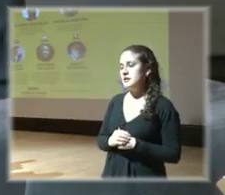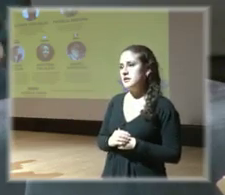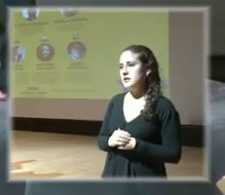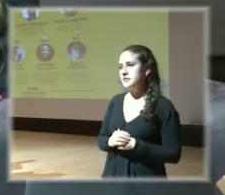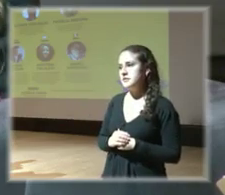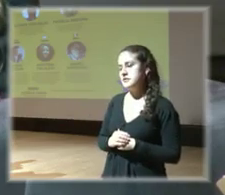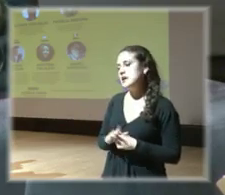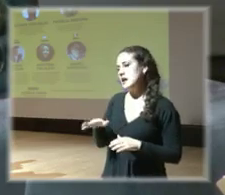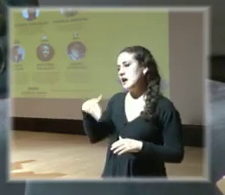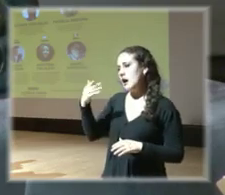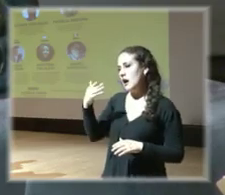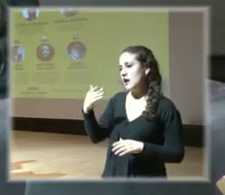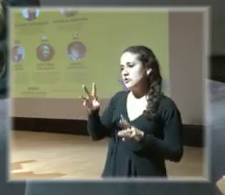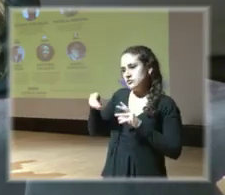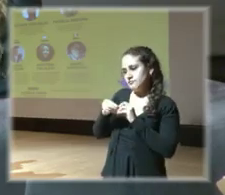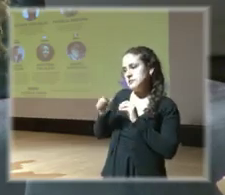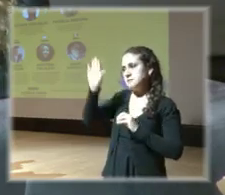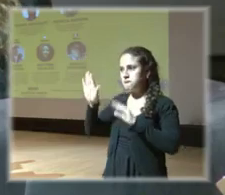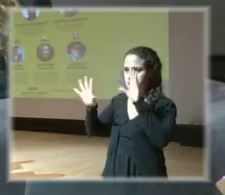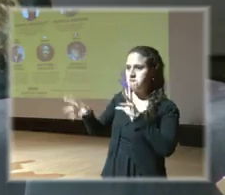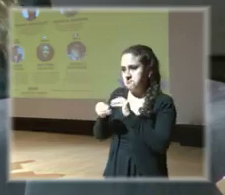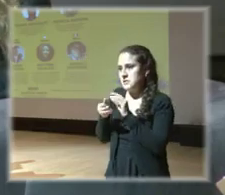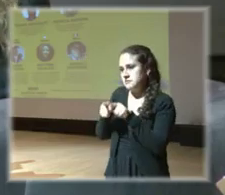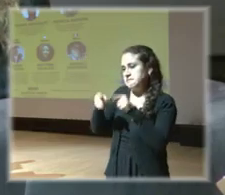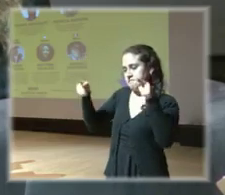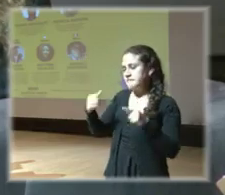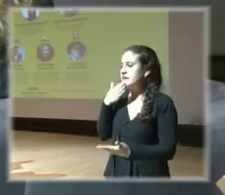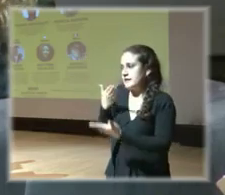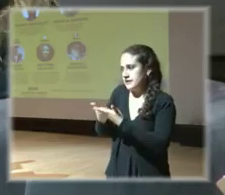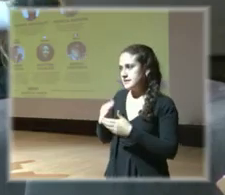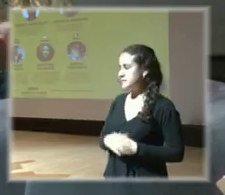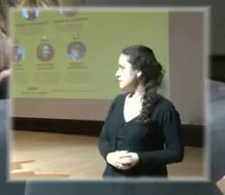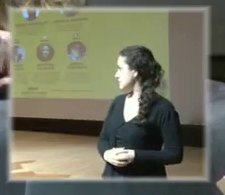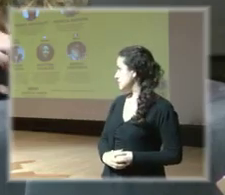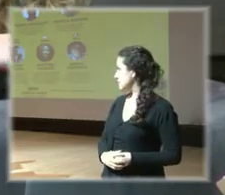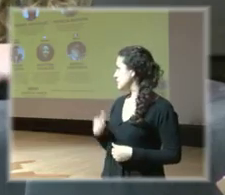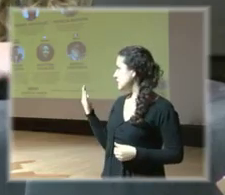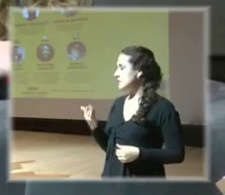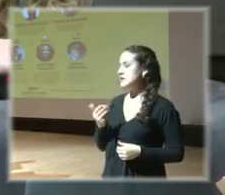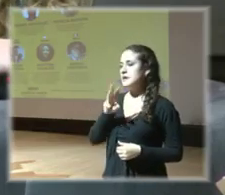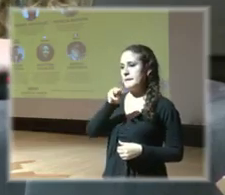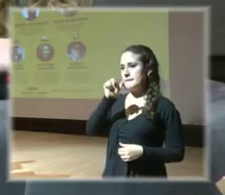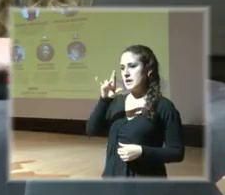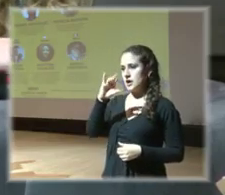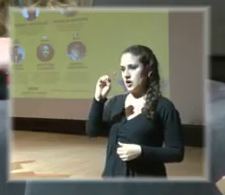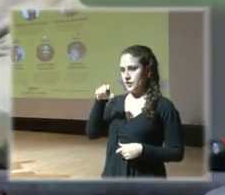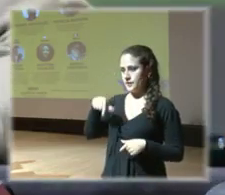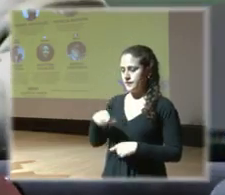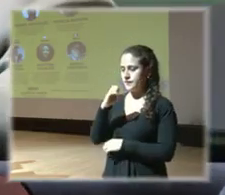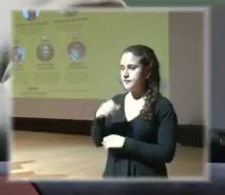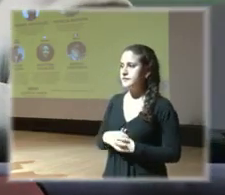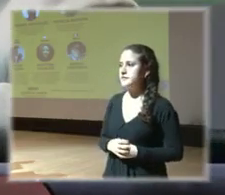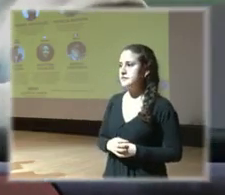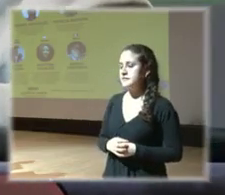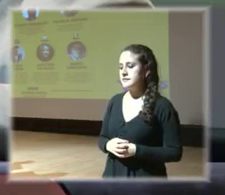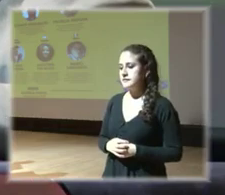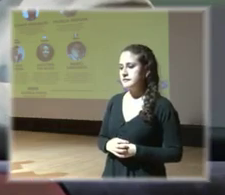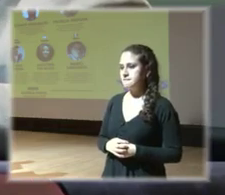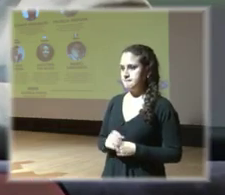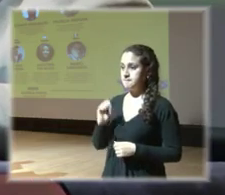luego cualquier cosa iré agregando otras cuestiones. Gracias. Mario Santiago. Sí. Bueno, lo primero que